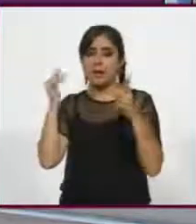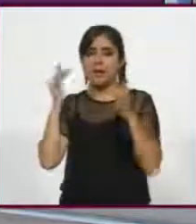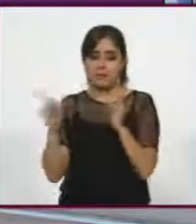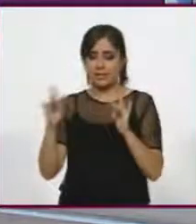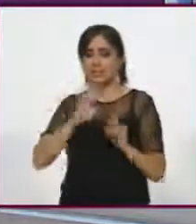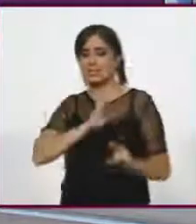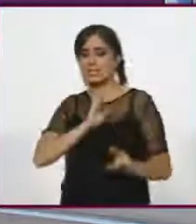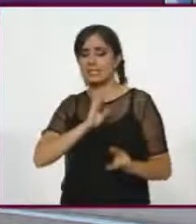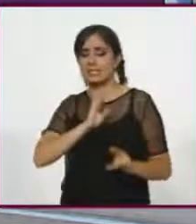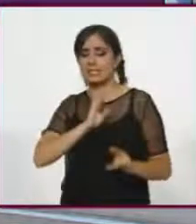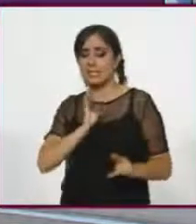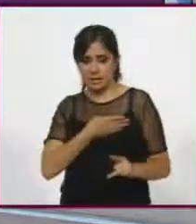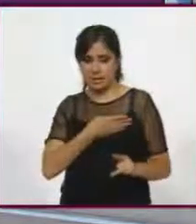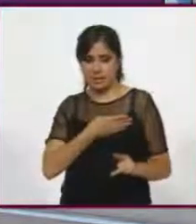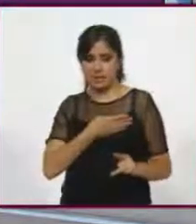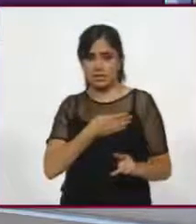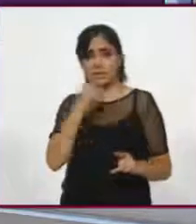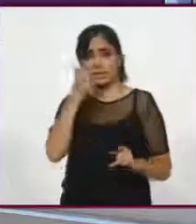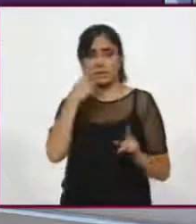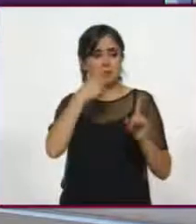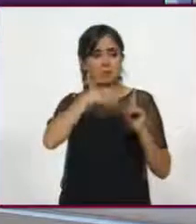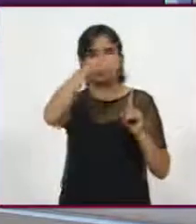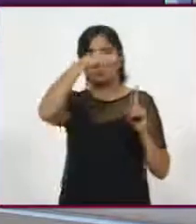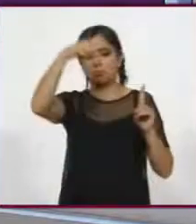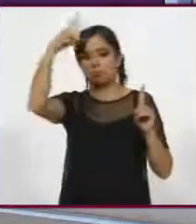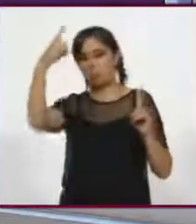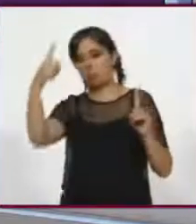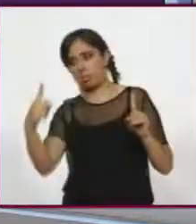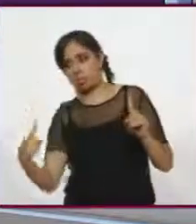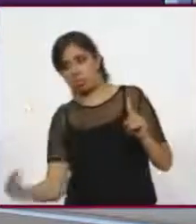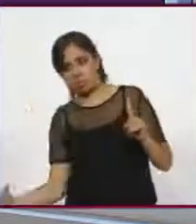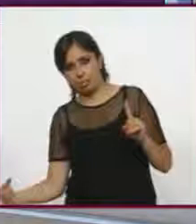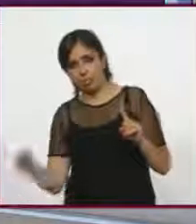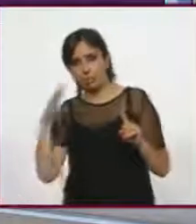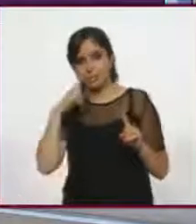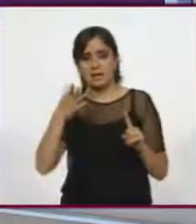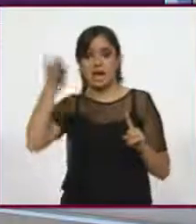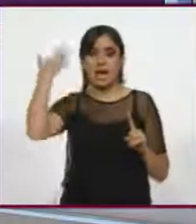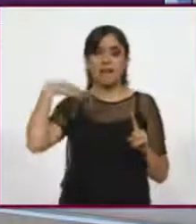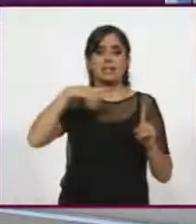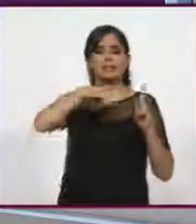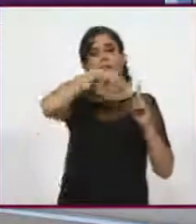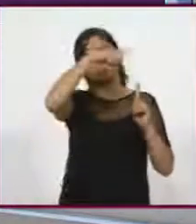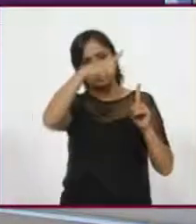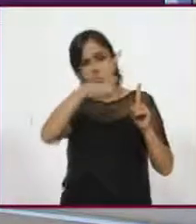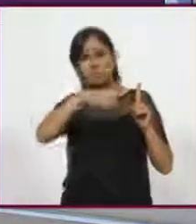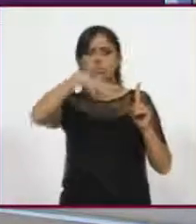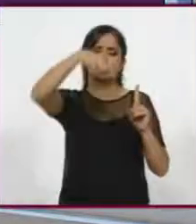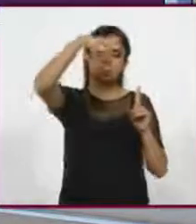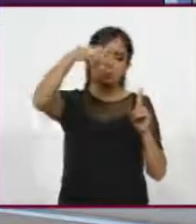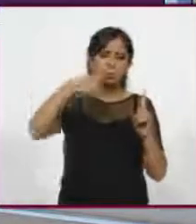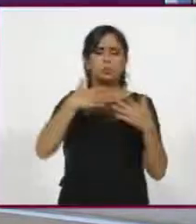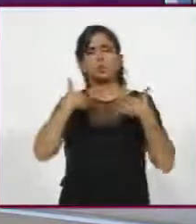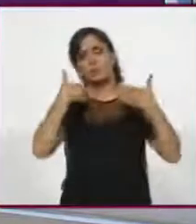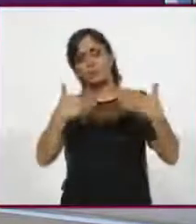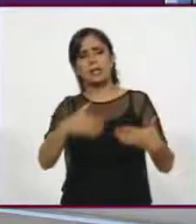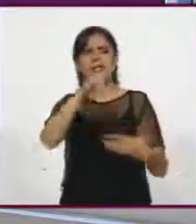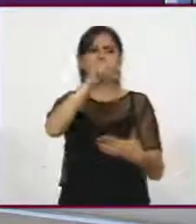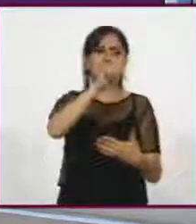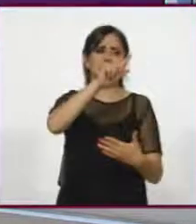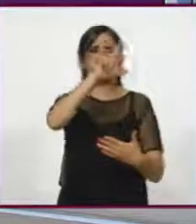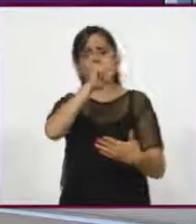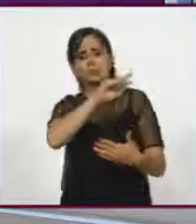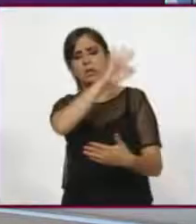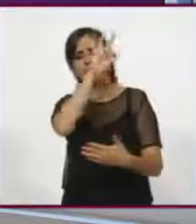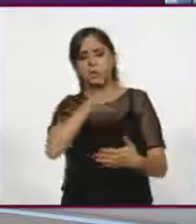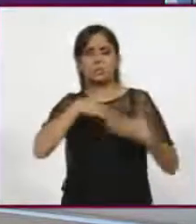Francia y España. Creo que es bastante clara la caída, ¿no? Por supuesto. Es decir, estaba en niveles de confianza de 70,